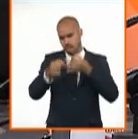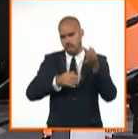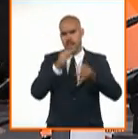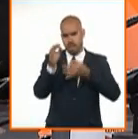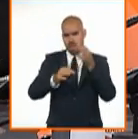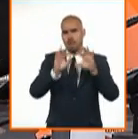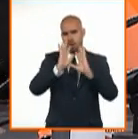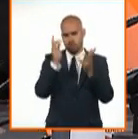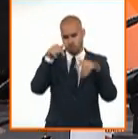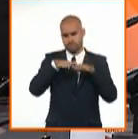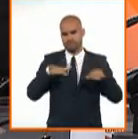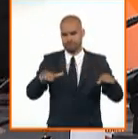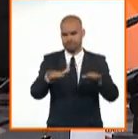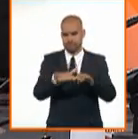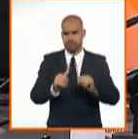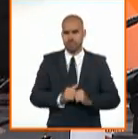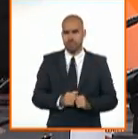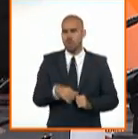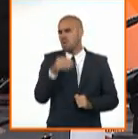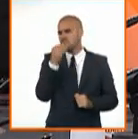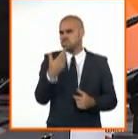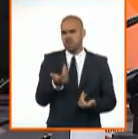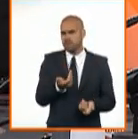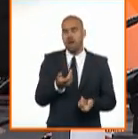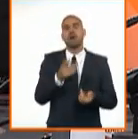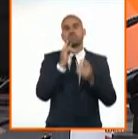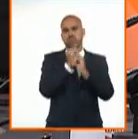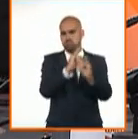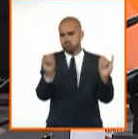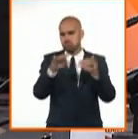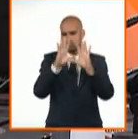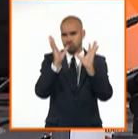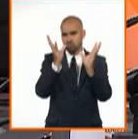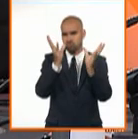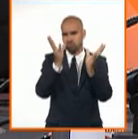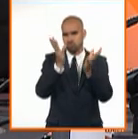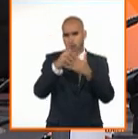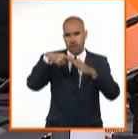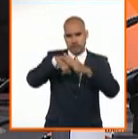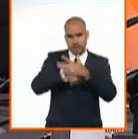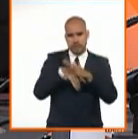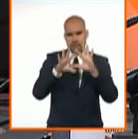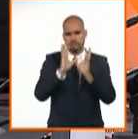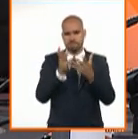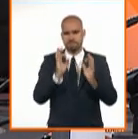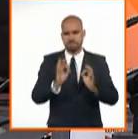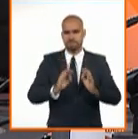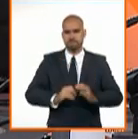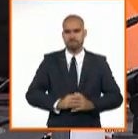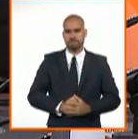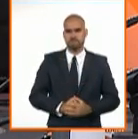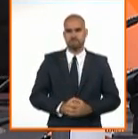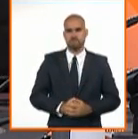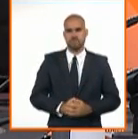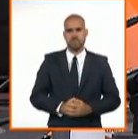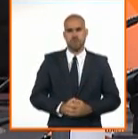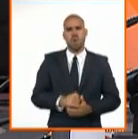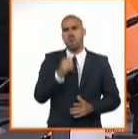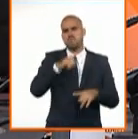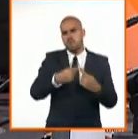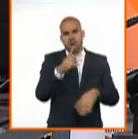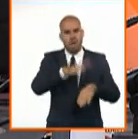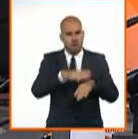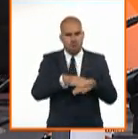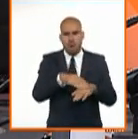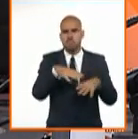nuestra mesa redonda para tener información de primera mano de cuáles son las causas de esta situación en qué